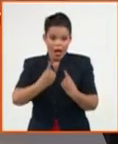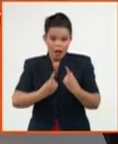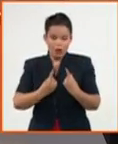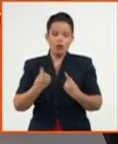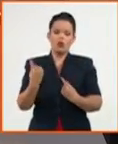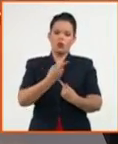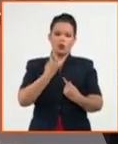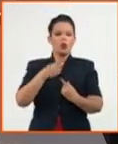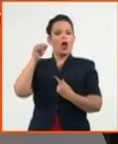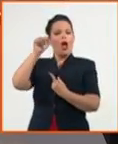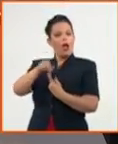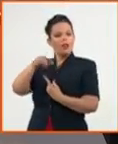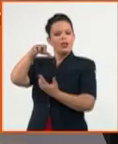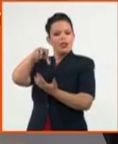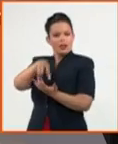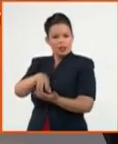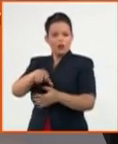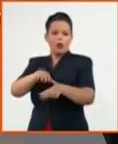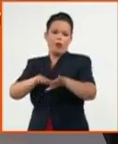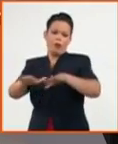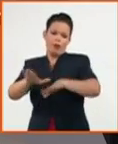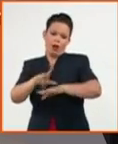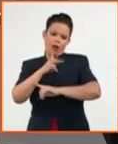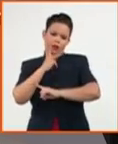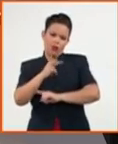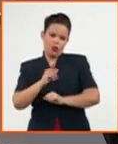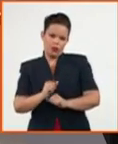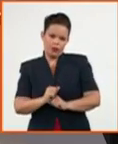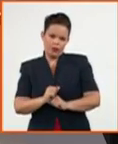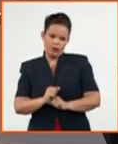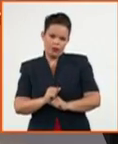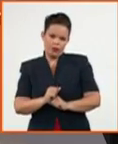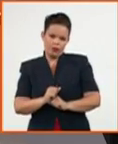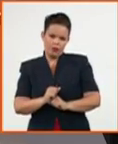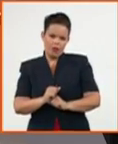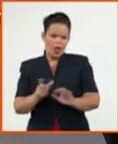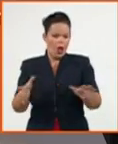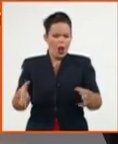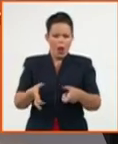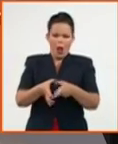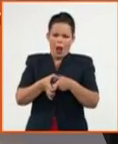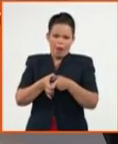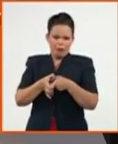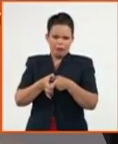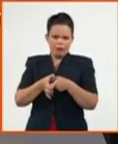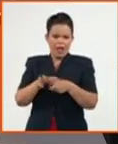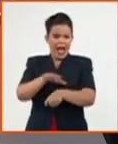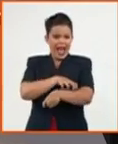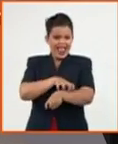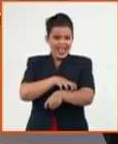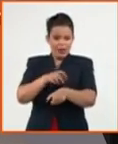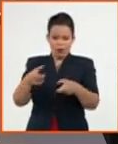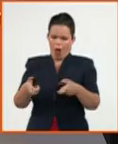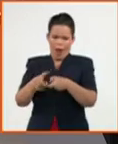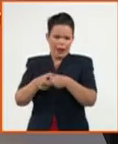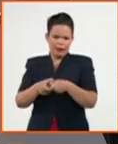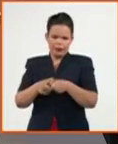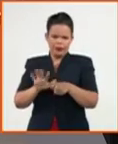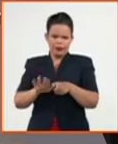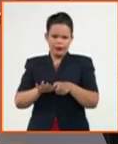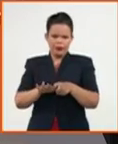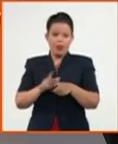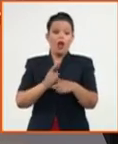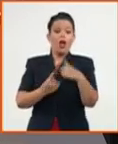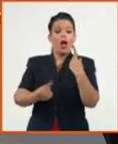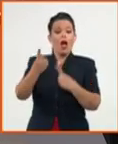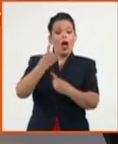realmente es un por ciento es realmente bajo pero las condiciones como dije están creadas nos han preguntado por los niños que